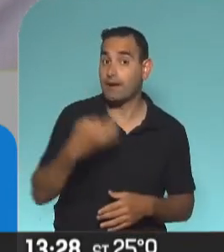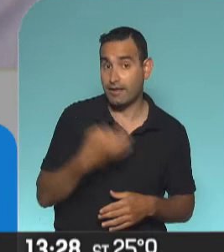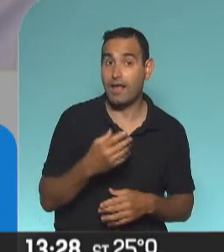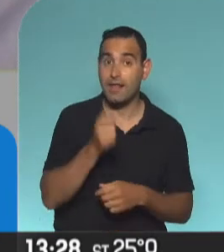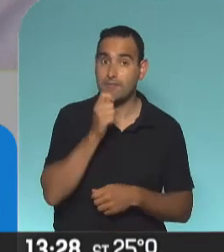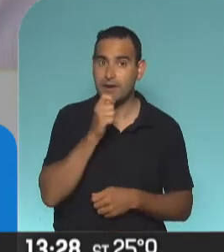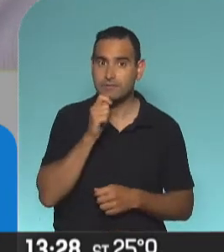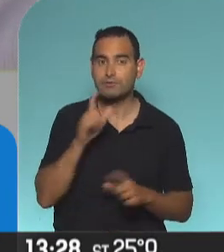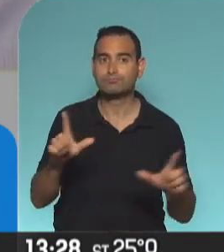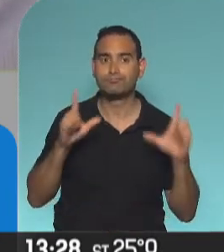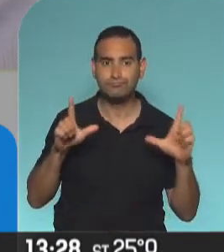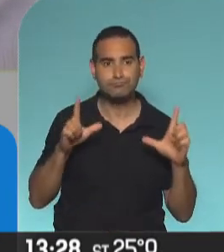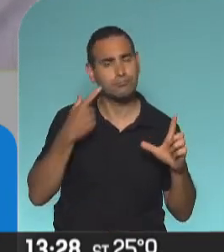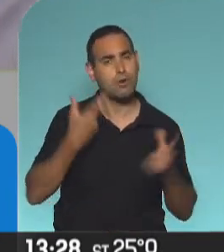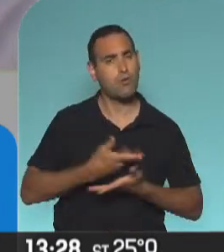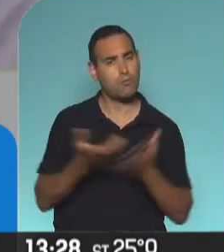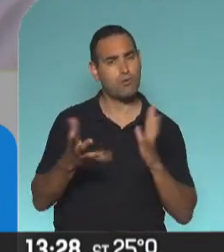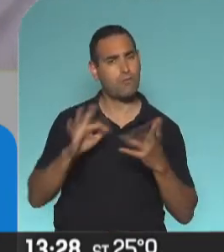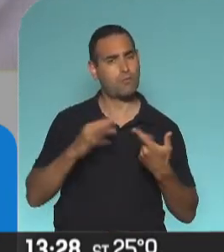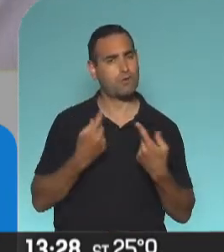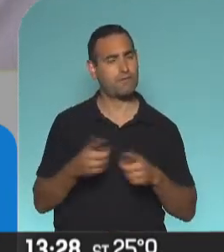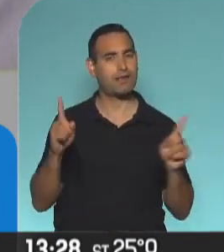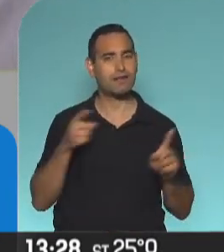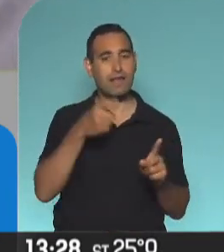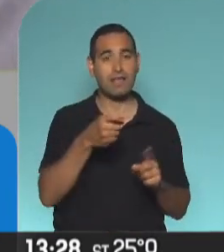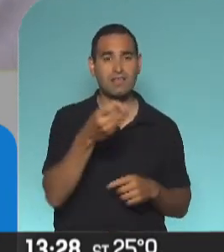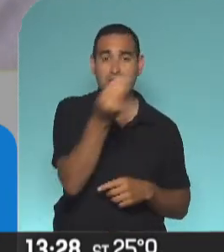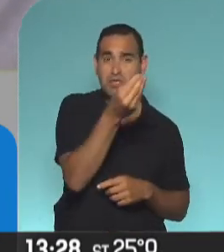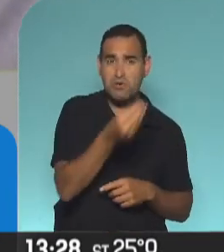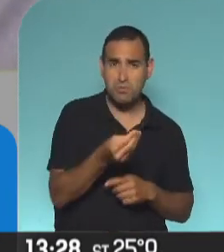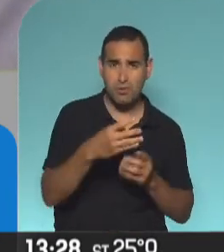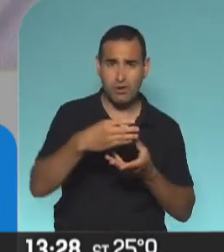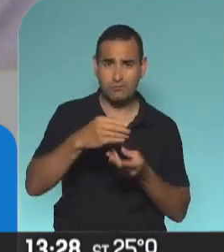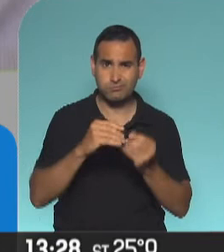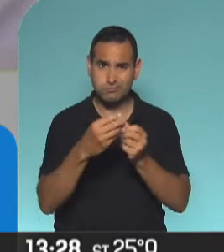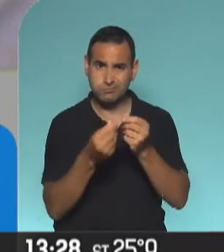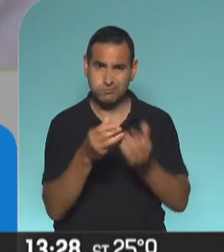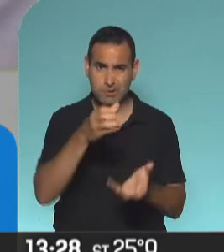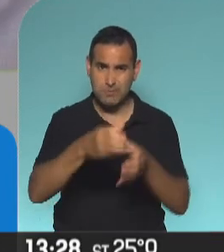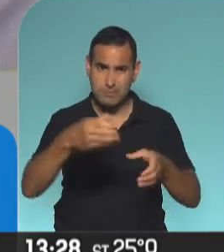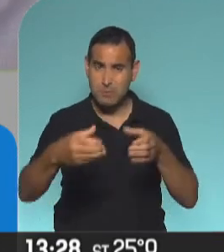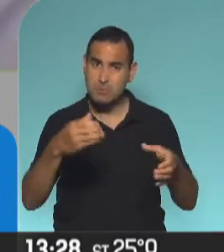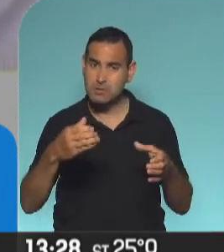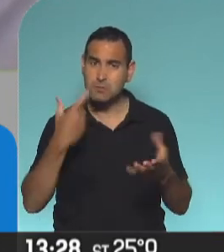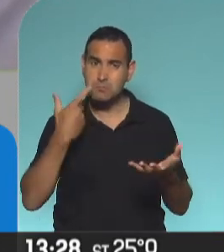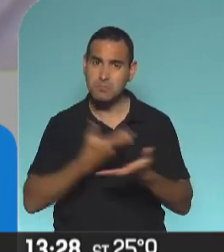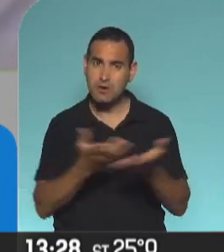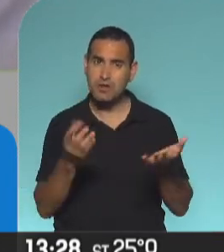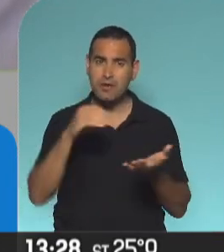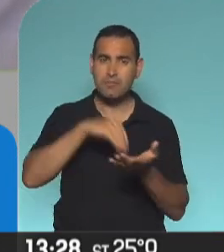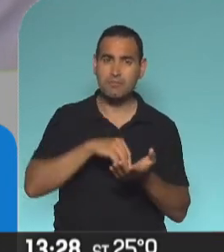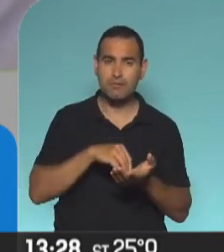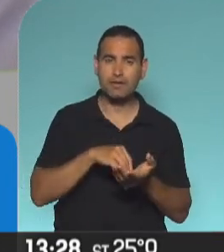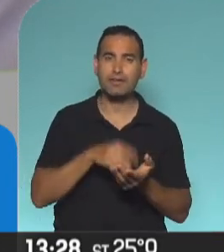prensa, que está mostrado de una manera muy particular, con una animación hecha con tipos de plastilina y con maquetas, y que además se intercala